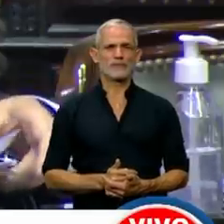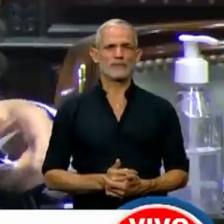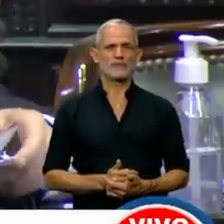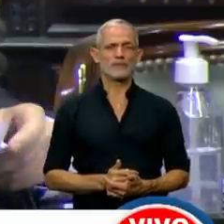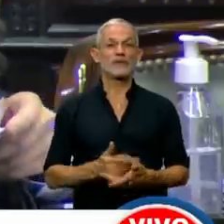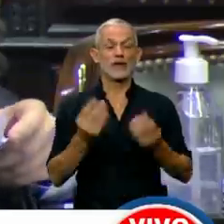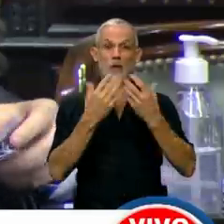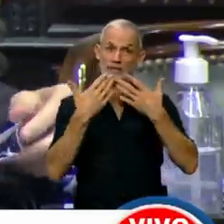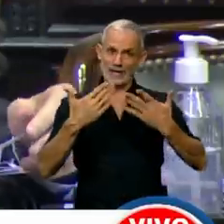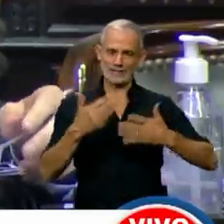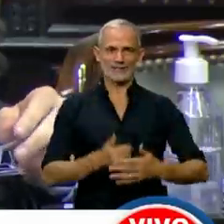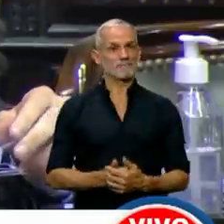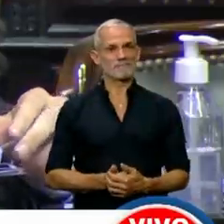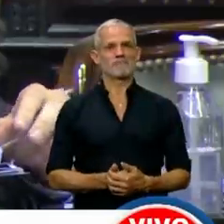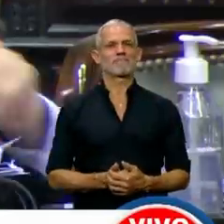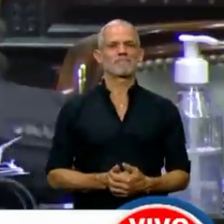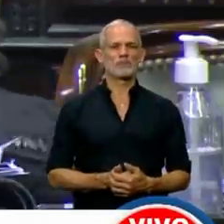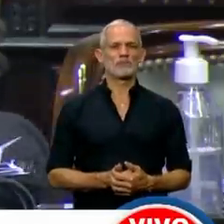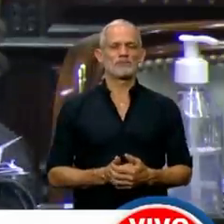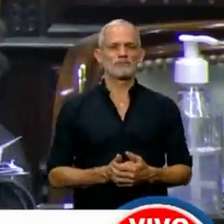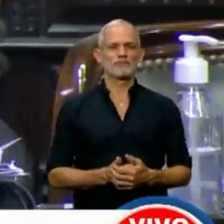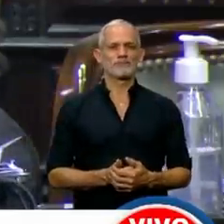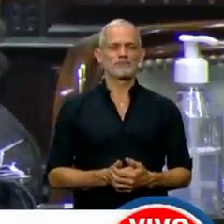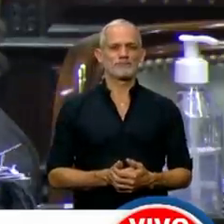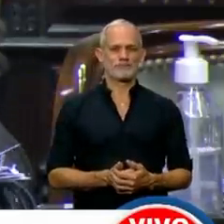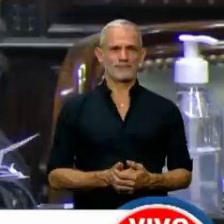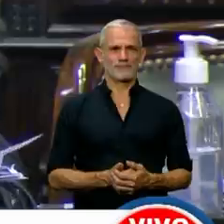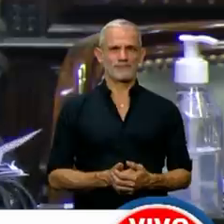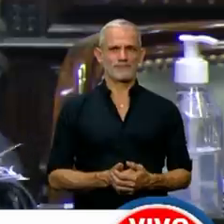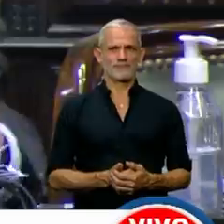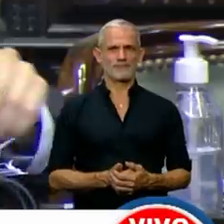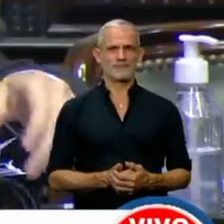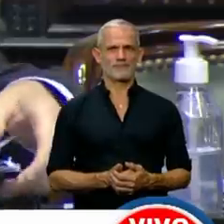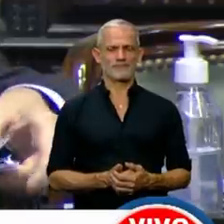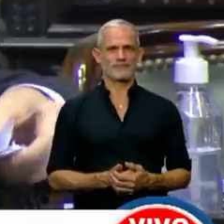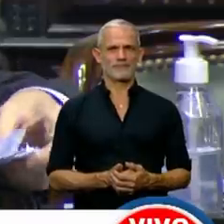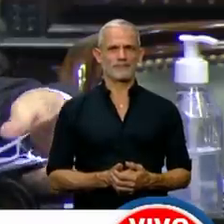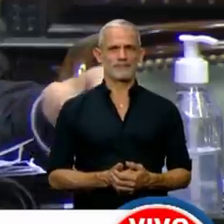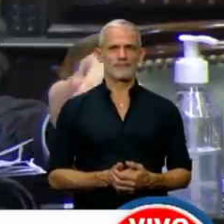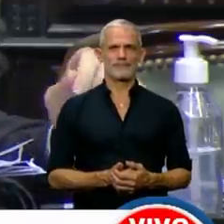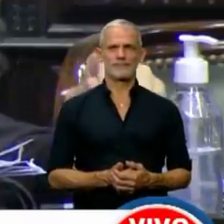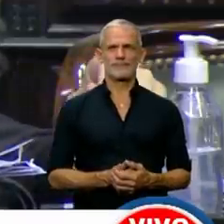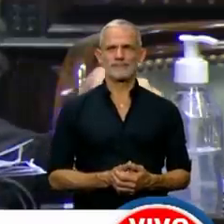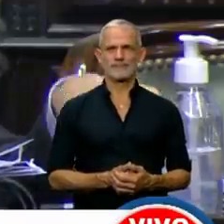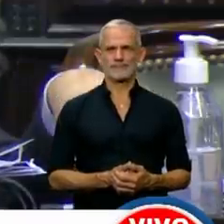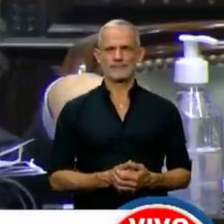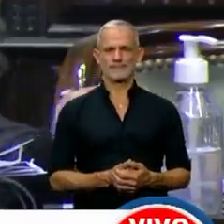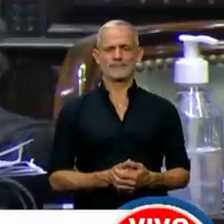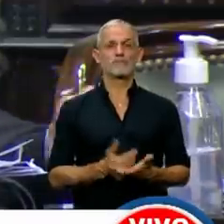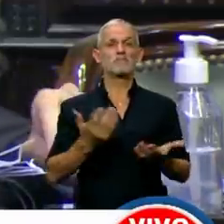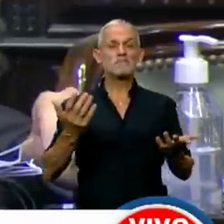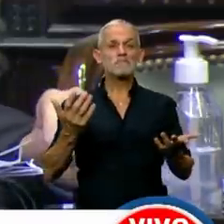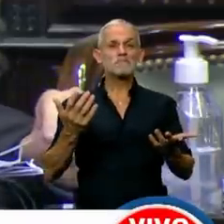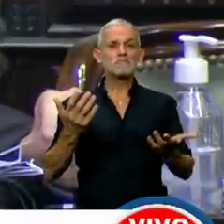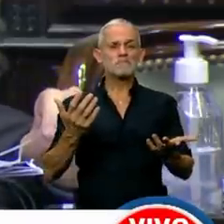muchas muchas gracias señor presidente bueno después del